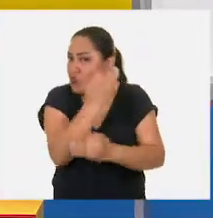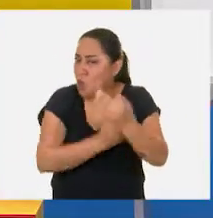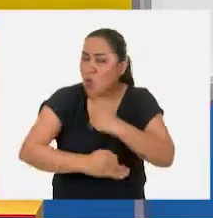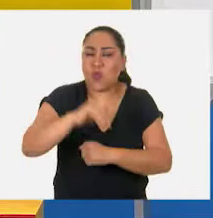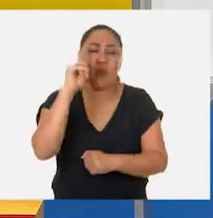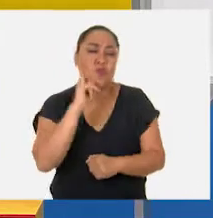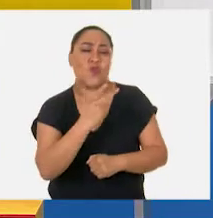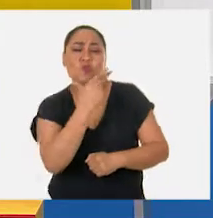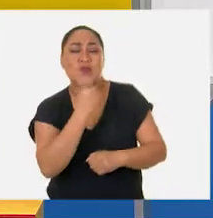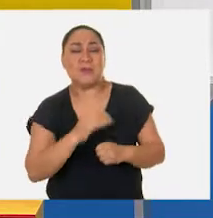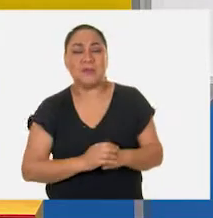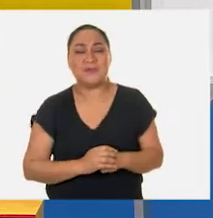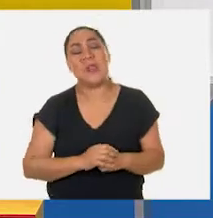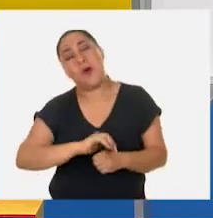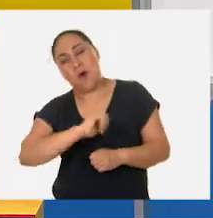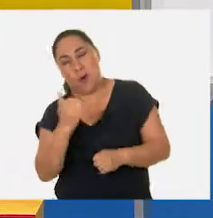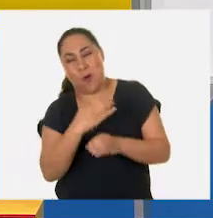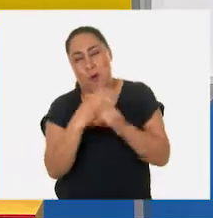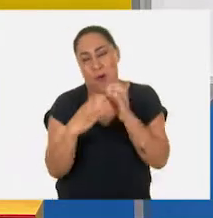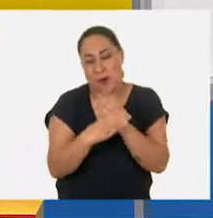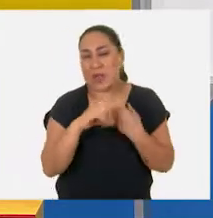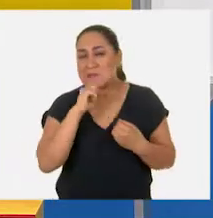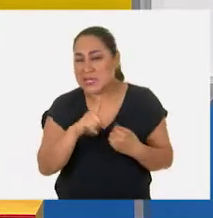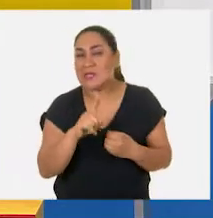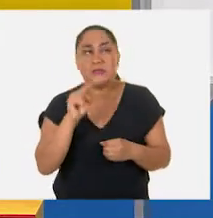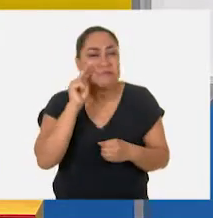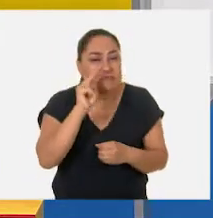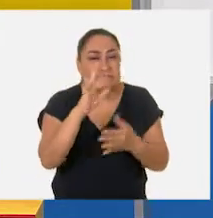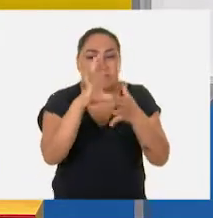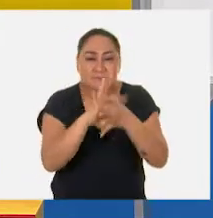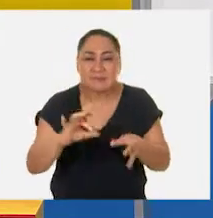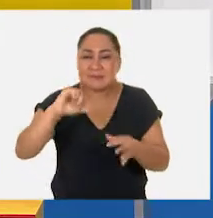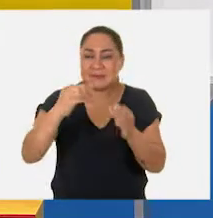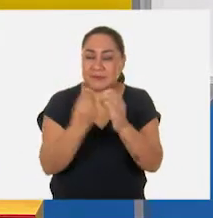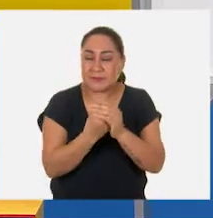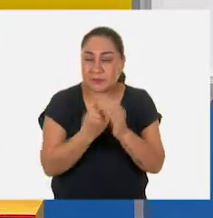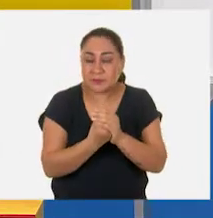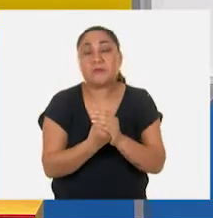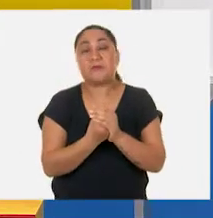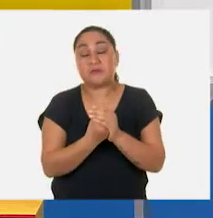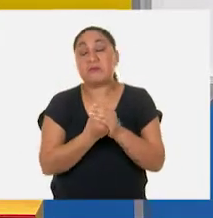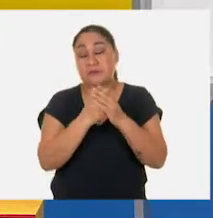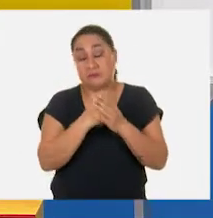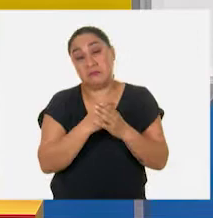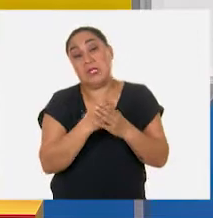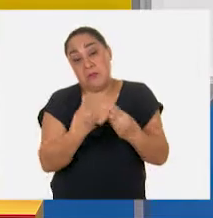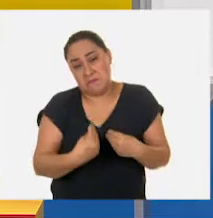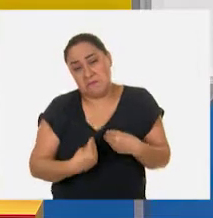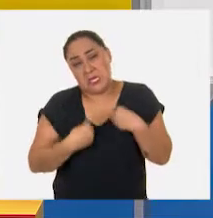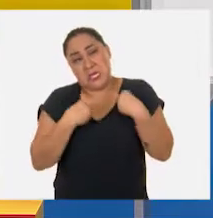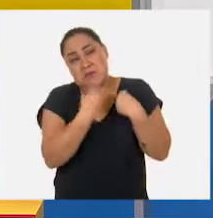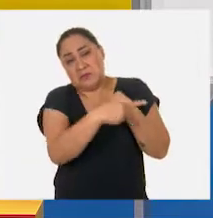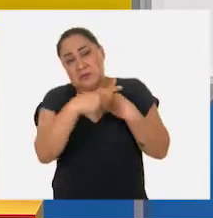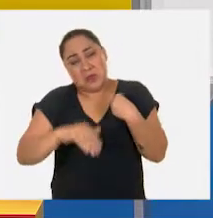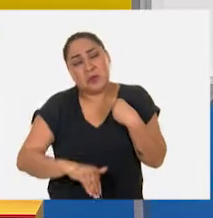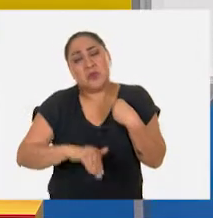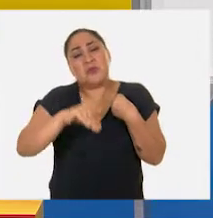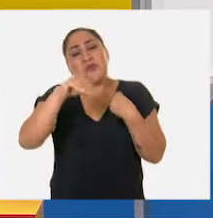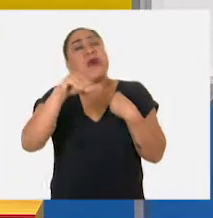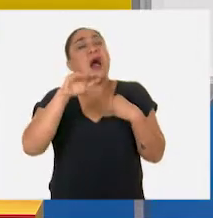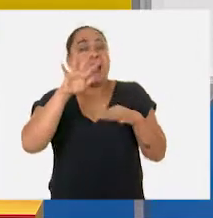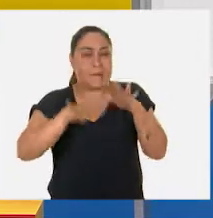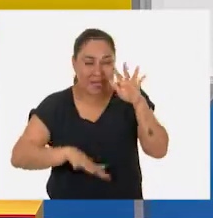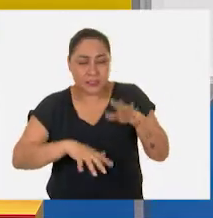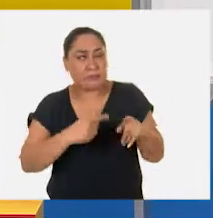trabajado en estas clases es que debemos de tener presente que a lo largo de nuestra vida nos podemos enfrentar a muchas situaciones